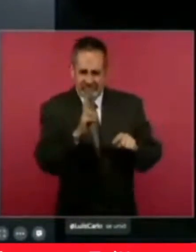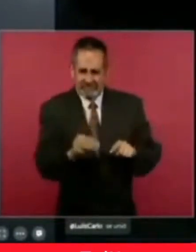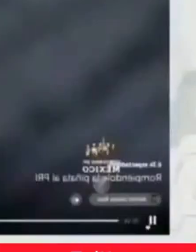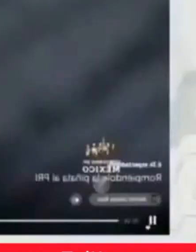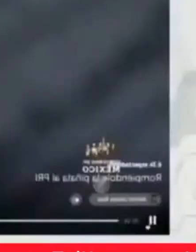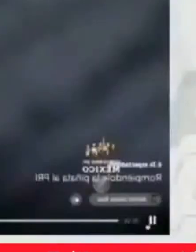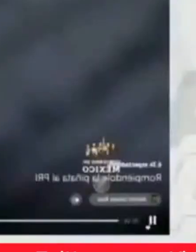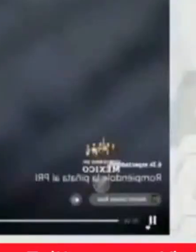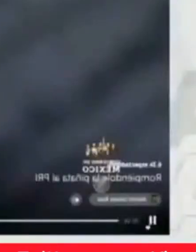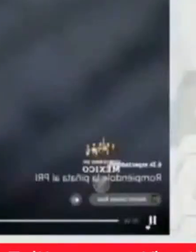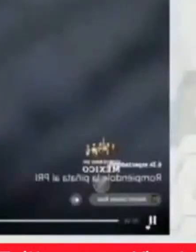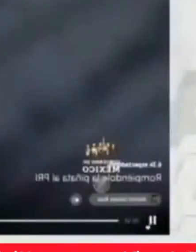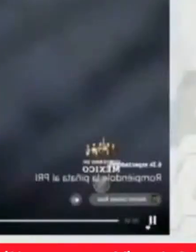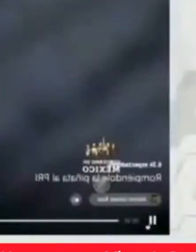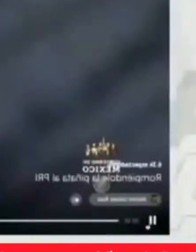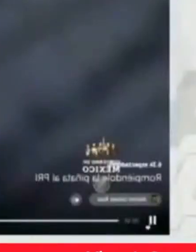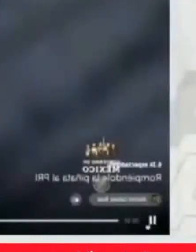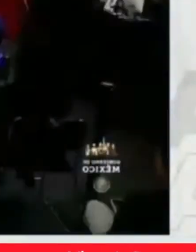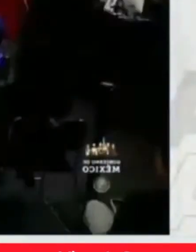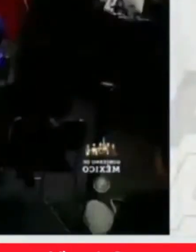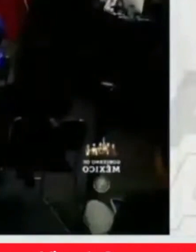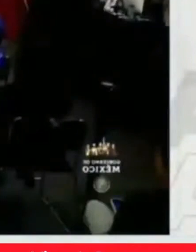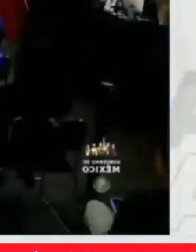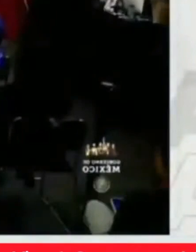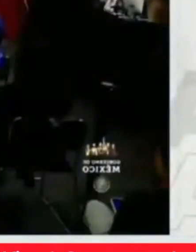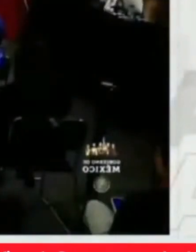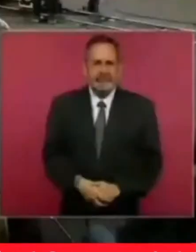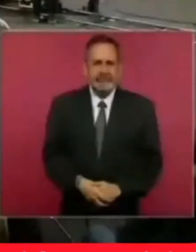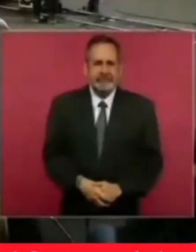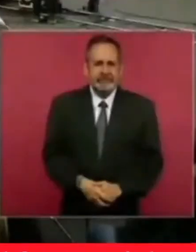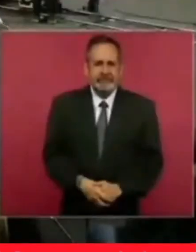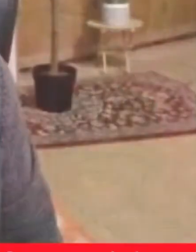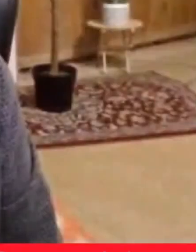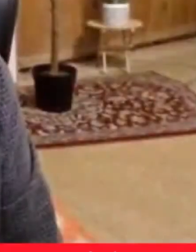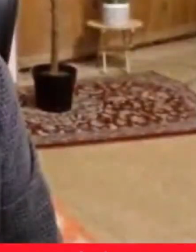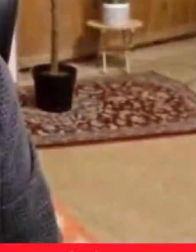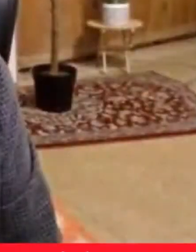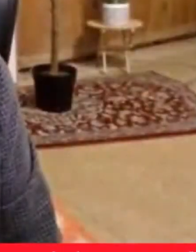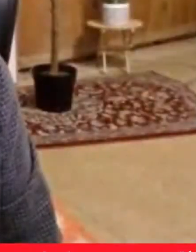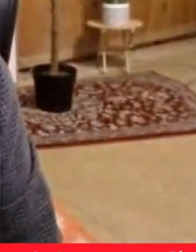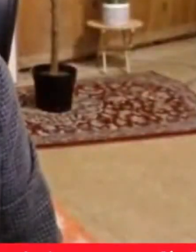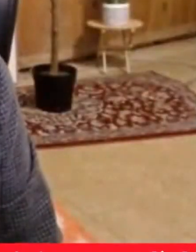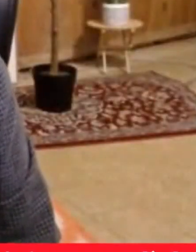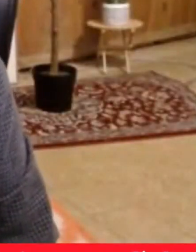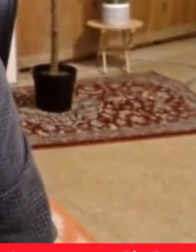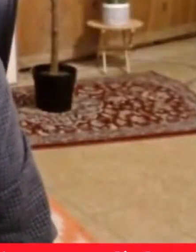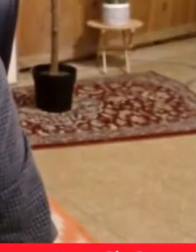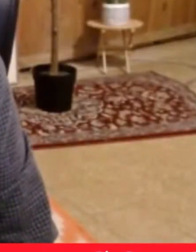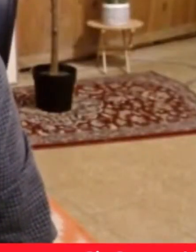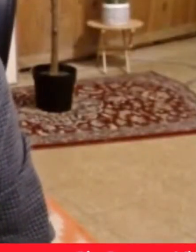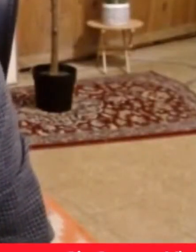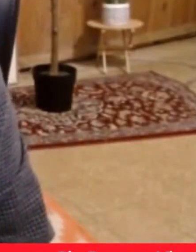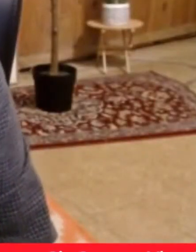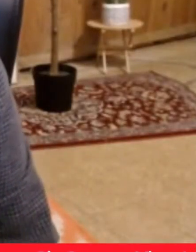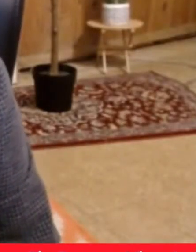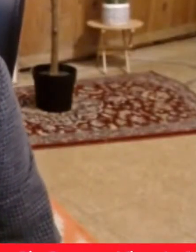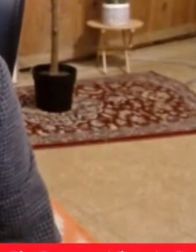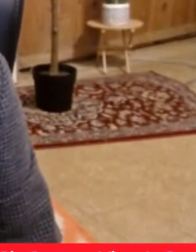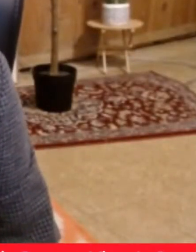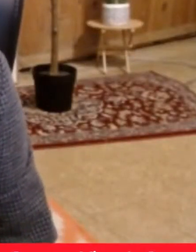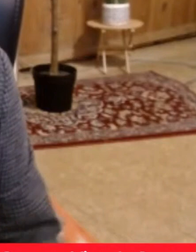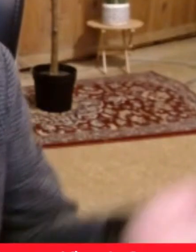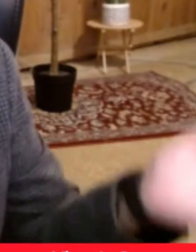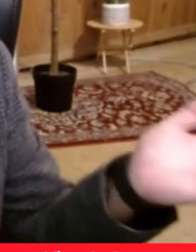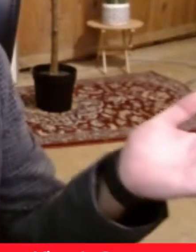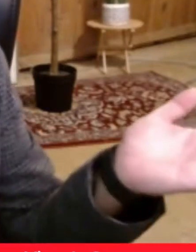mismo comandante Borolas, que es para mí el político más nefario que existe, el presidente mexicano más nefario que hemos tenido,